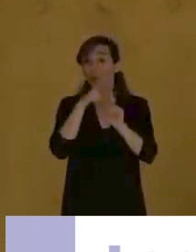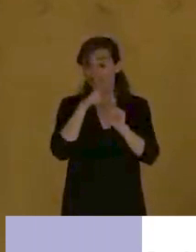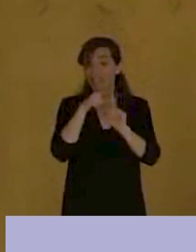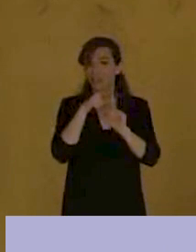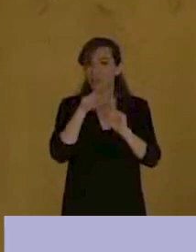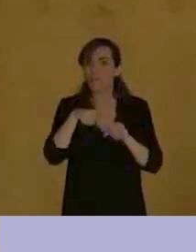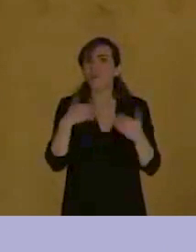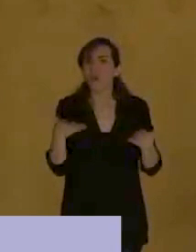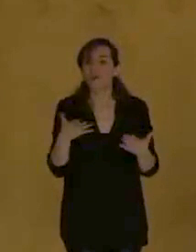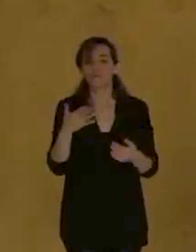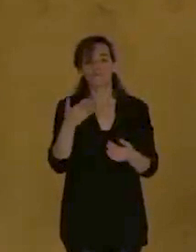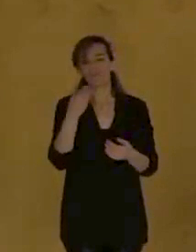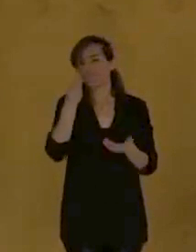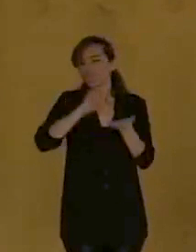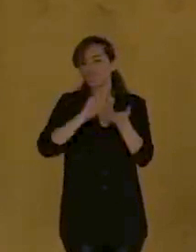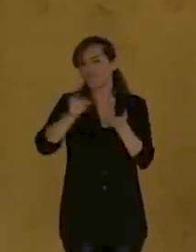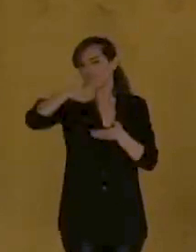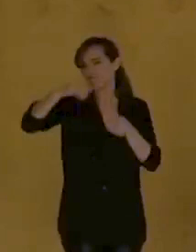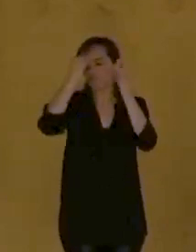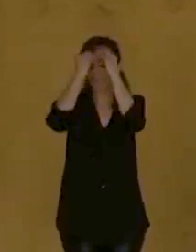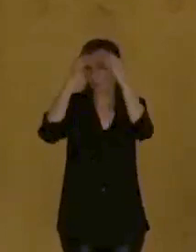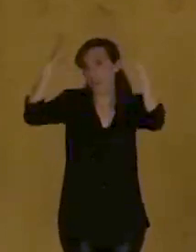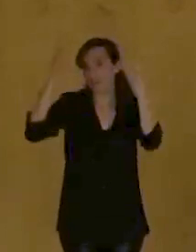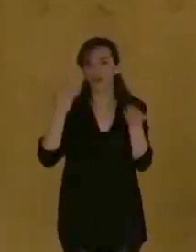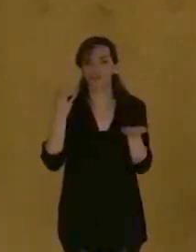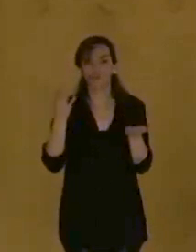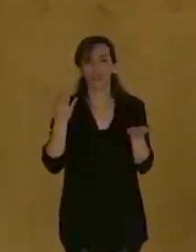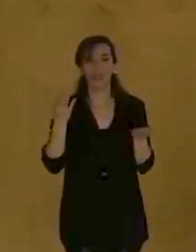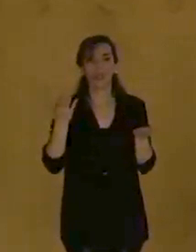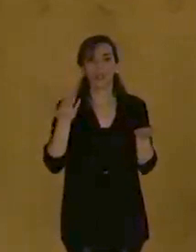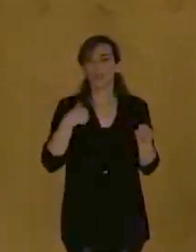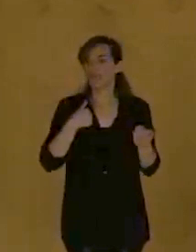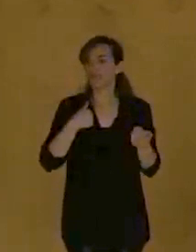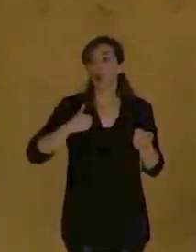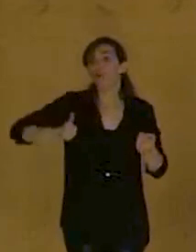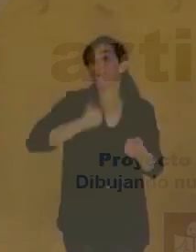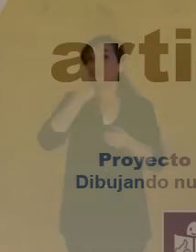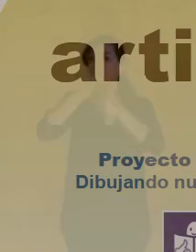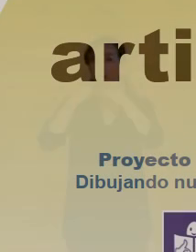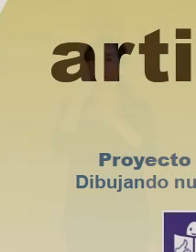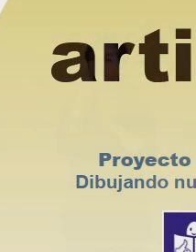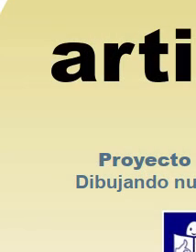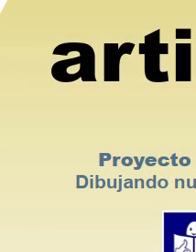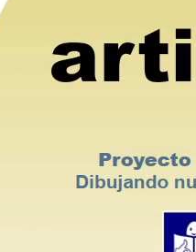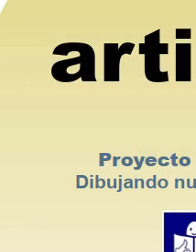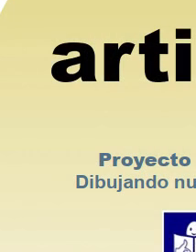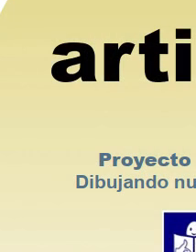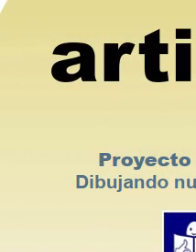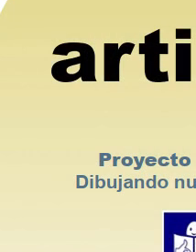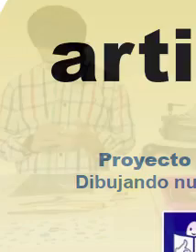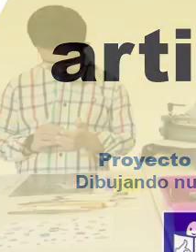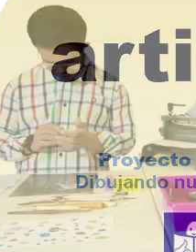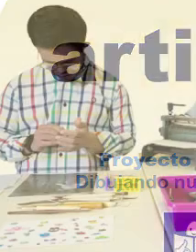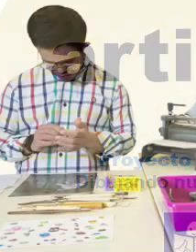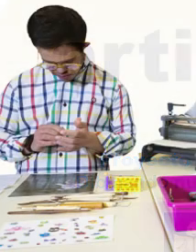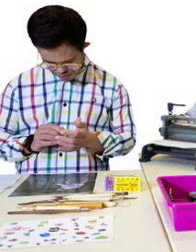veces, imaginaros que ni siquiera os han planteado la posibilidad de que podéis hacer algo. Si tú realmente no sabes que lo puedes hacer, no se te